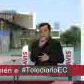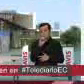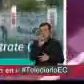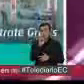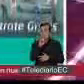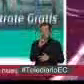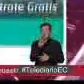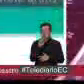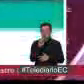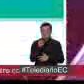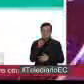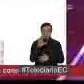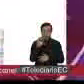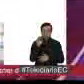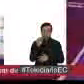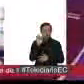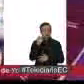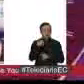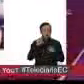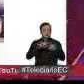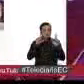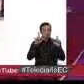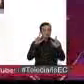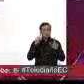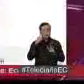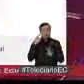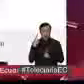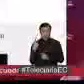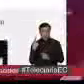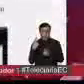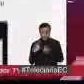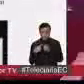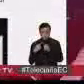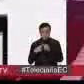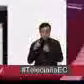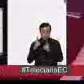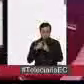www.feriaviviendaonline.com. Este es un proyecto piloto que se replicará a nivel nacional